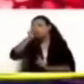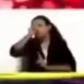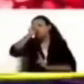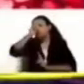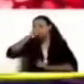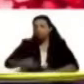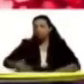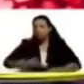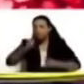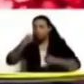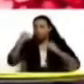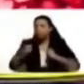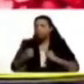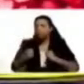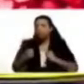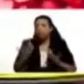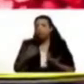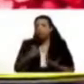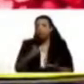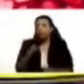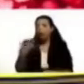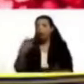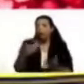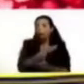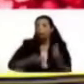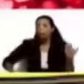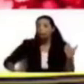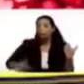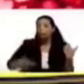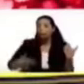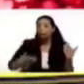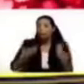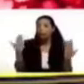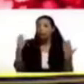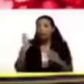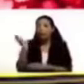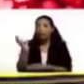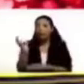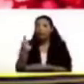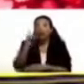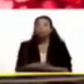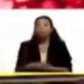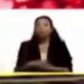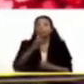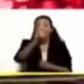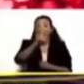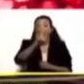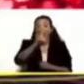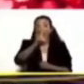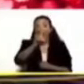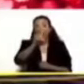e indignado por el papelón que hizo Javier Milei en la cumbre de Davos.